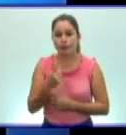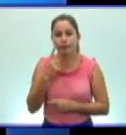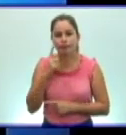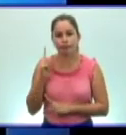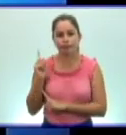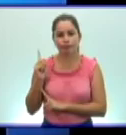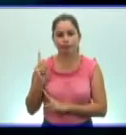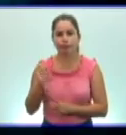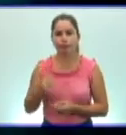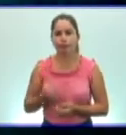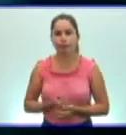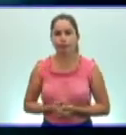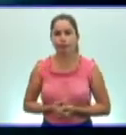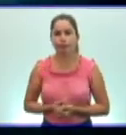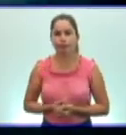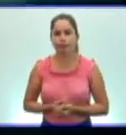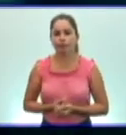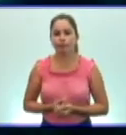video.